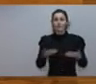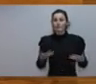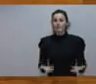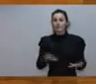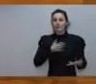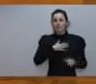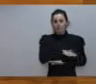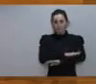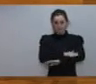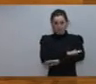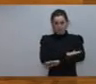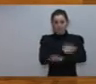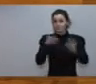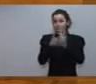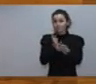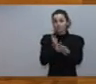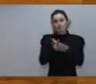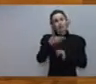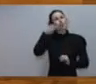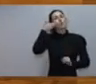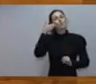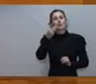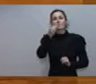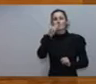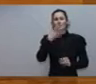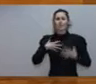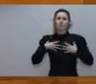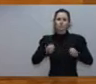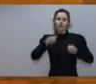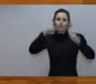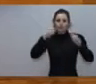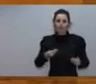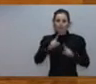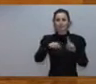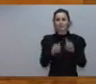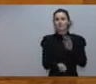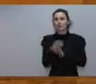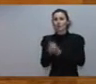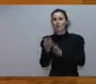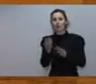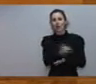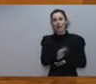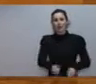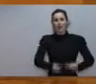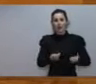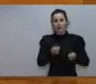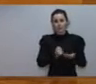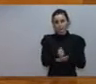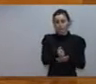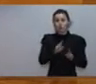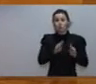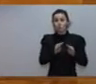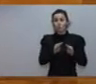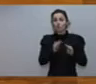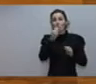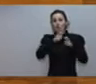Gobierno presume del proyecto de alimentación saludable y de producción ecológica de los comedores escolares de Asturias, pero es